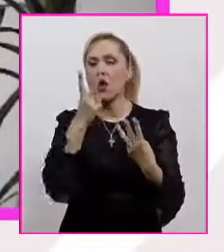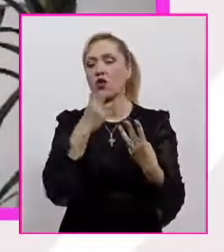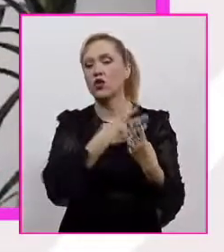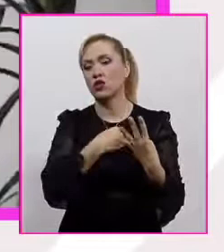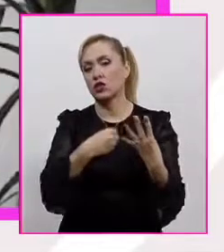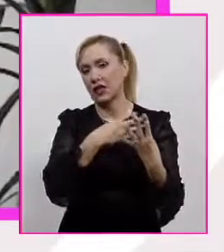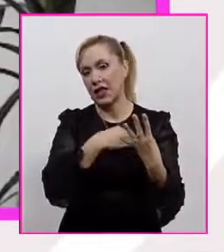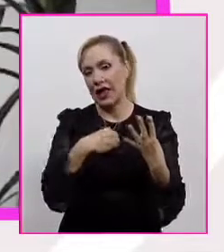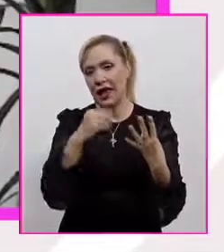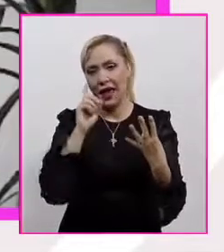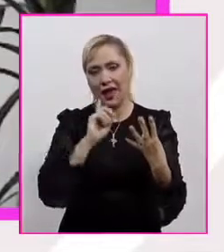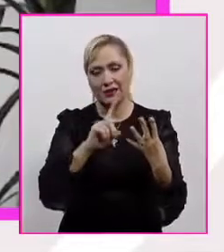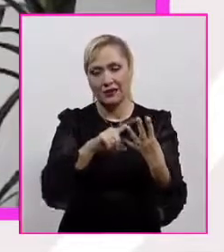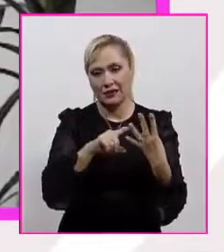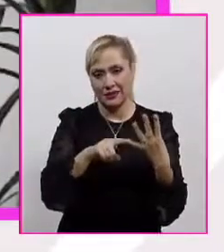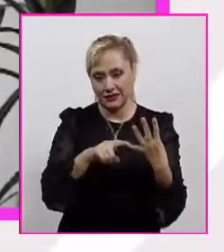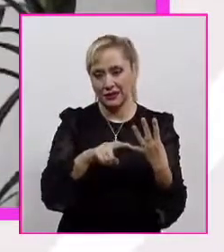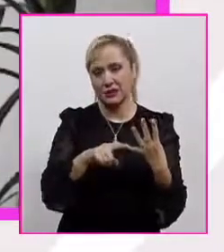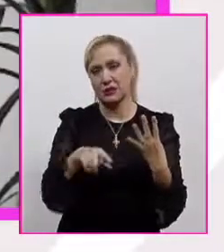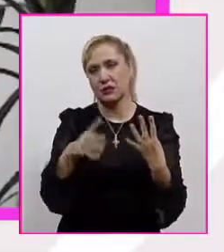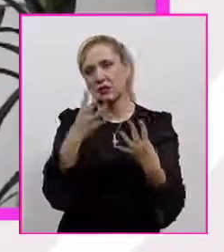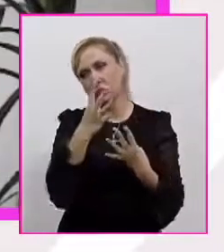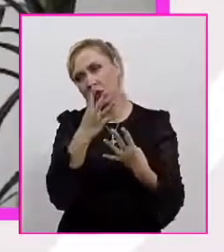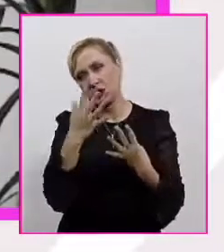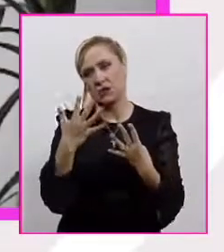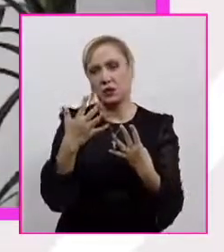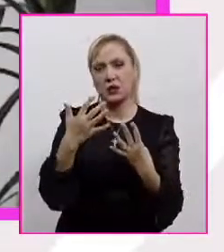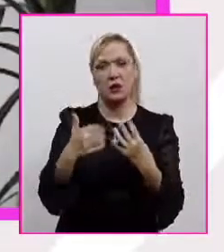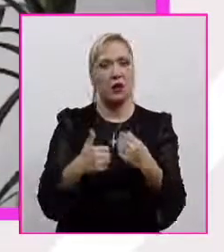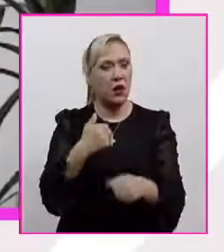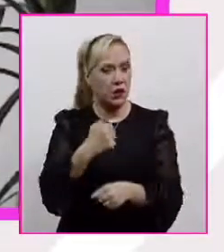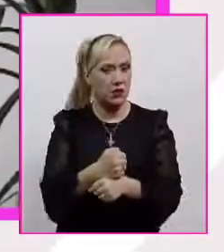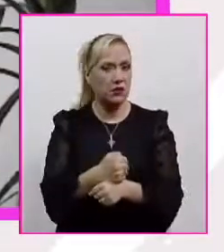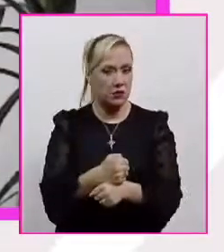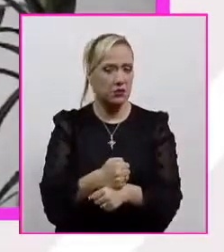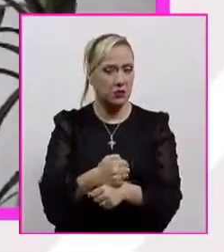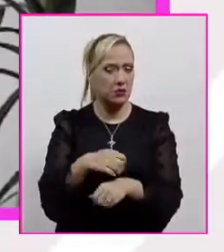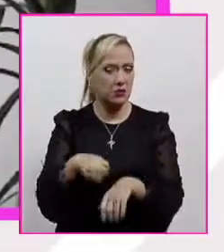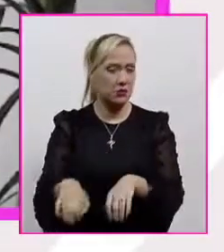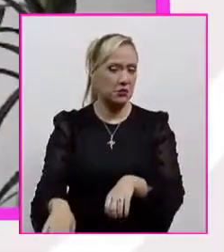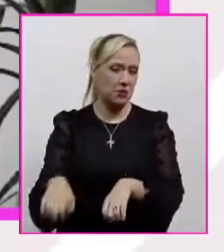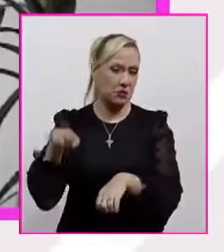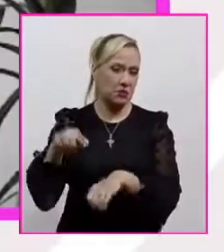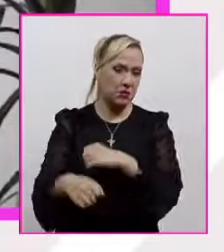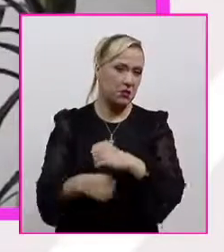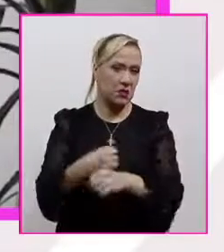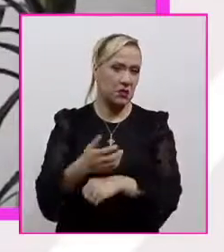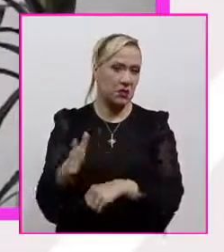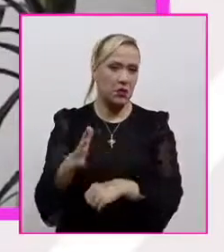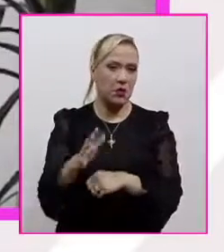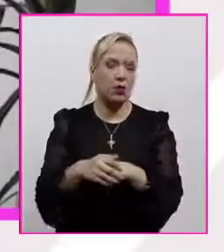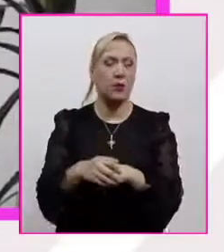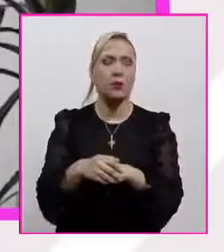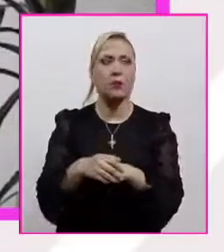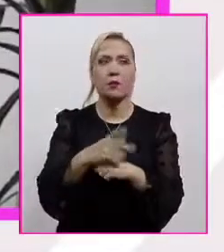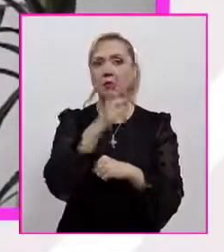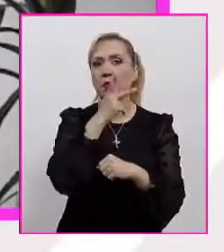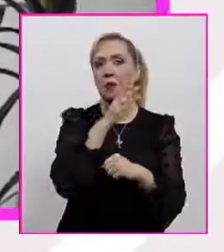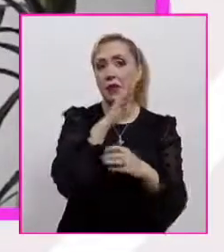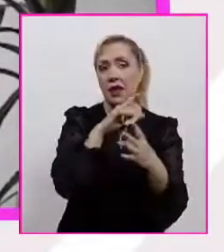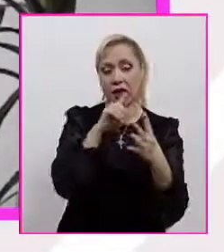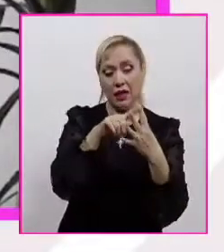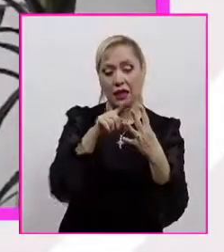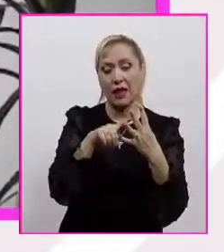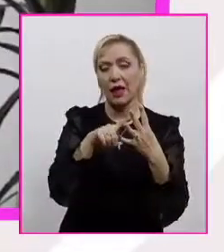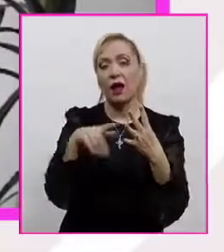En aquel entonces tendrían entre 4 y 5 años de edad más o menos. Ya estaban los papás, el papá